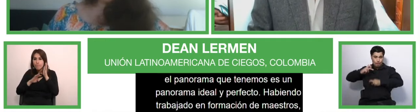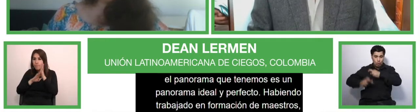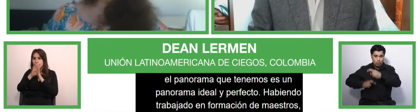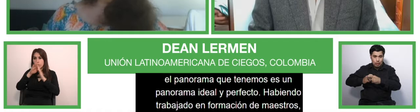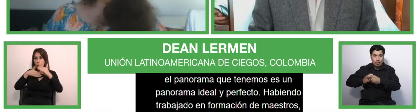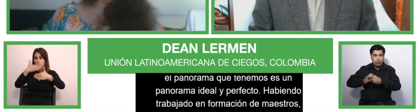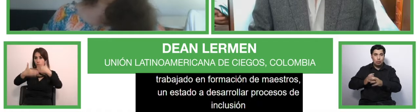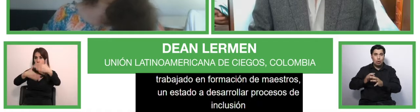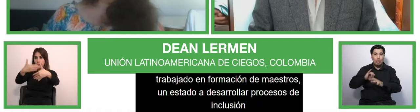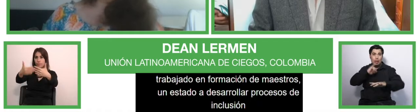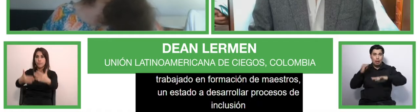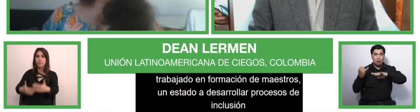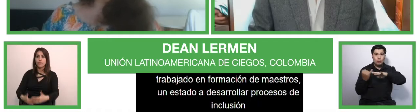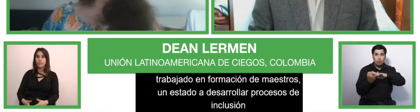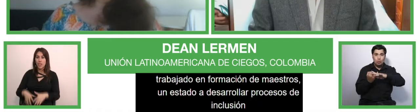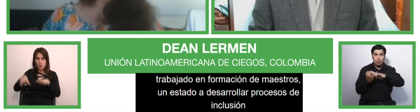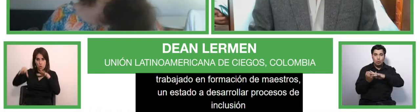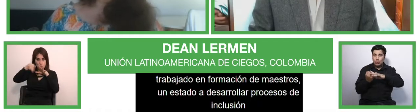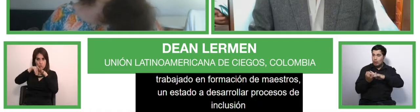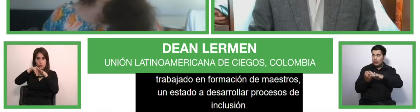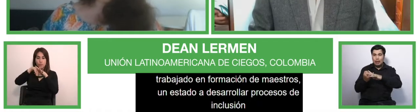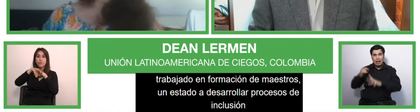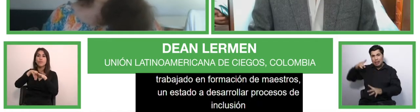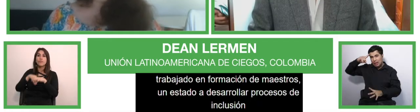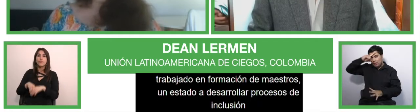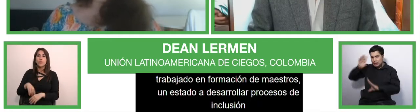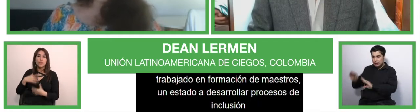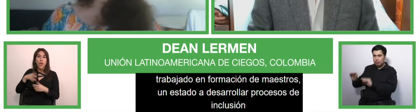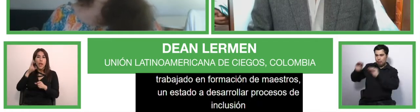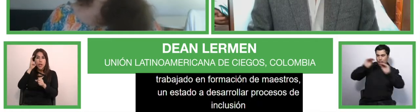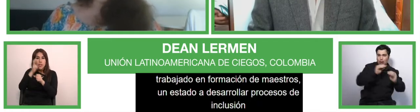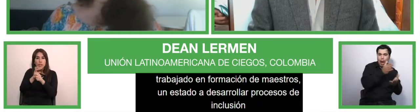llegar a la escuela, al colegio,